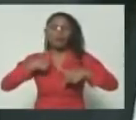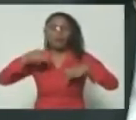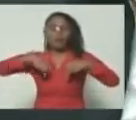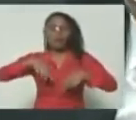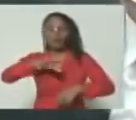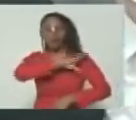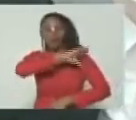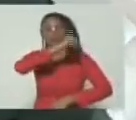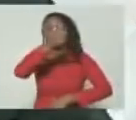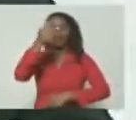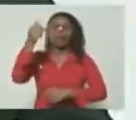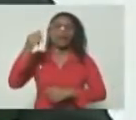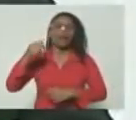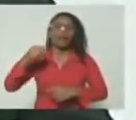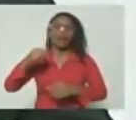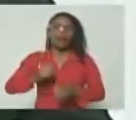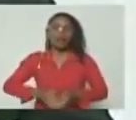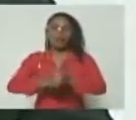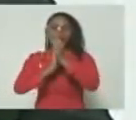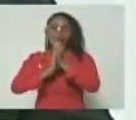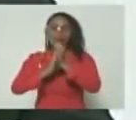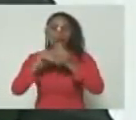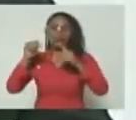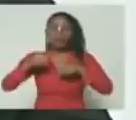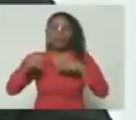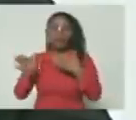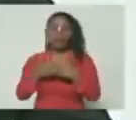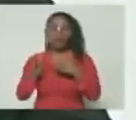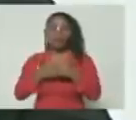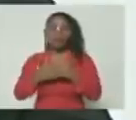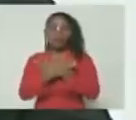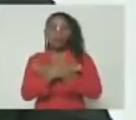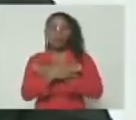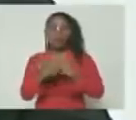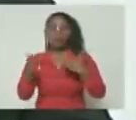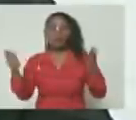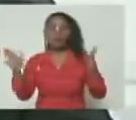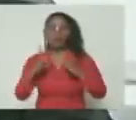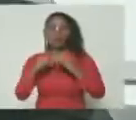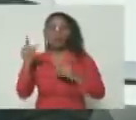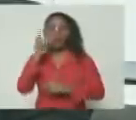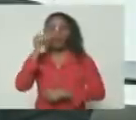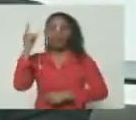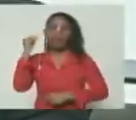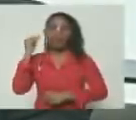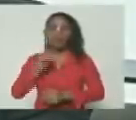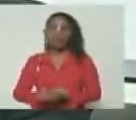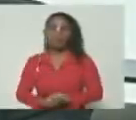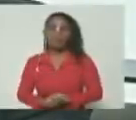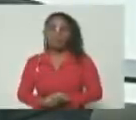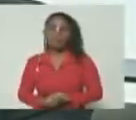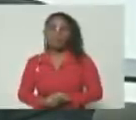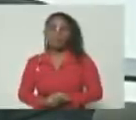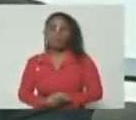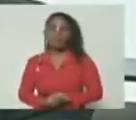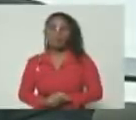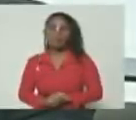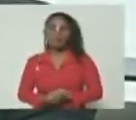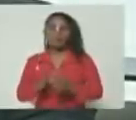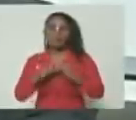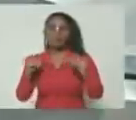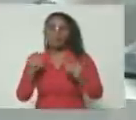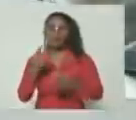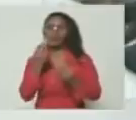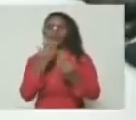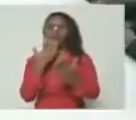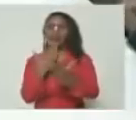y estas puertas están abiertas para todos, todas y todes. Muchas gracias.